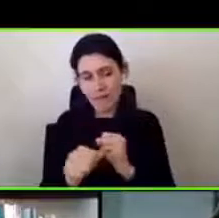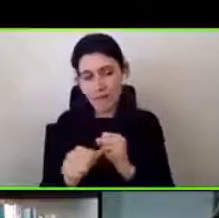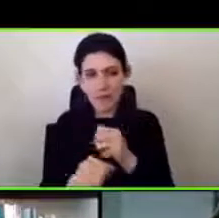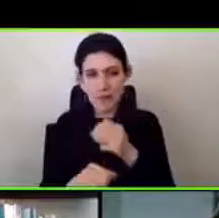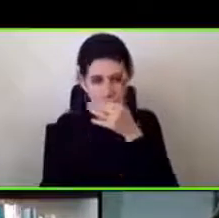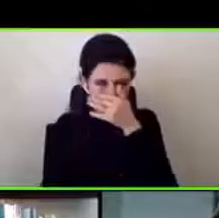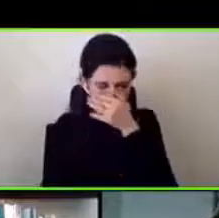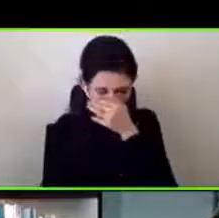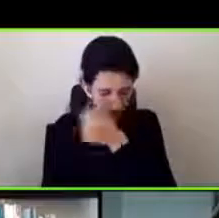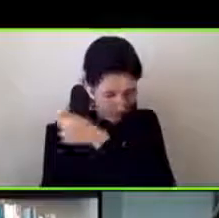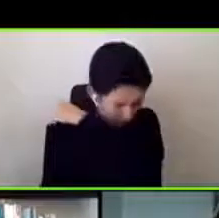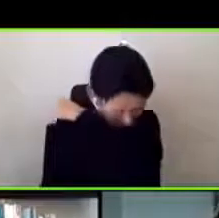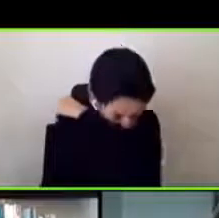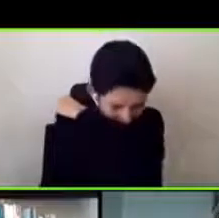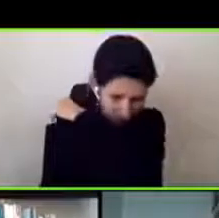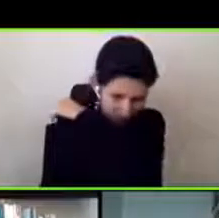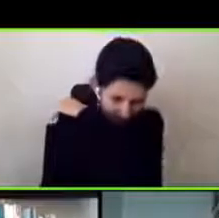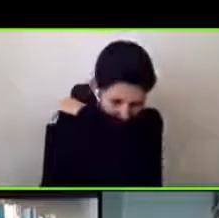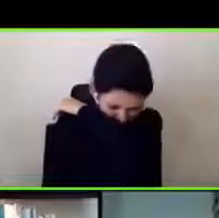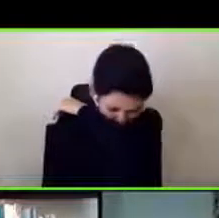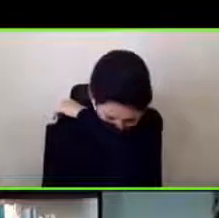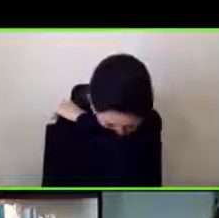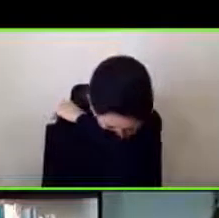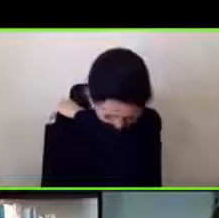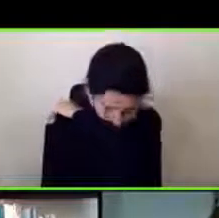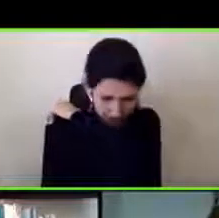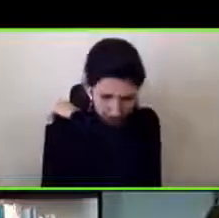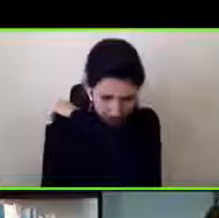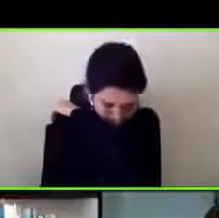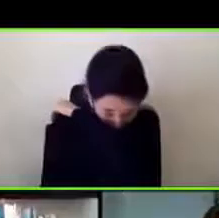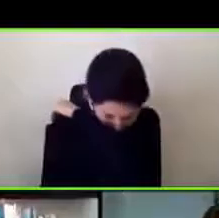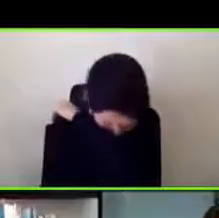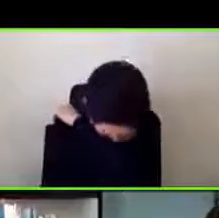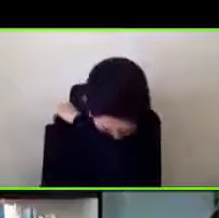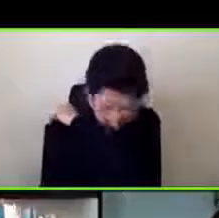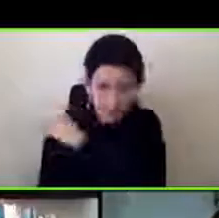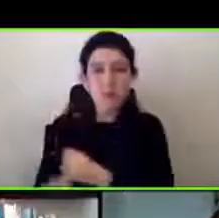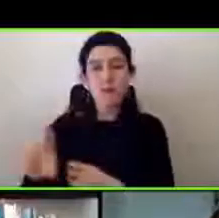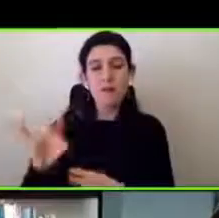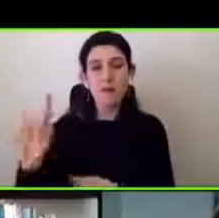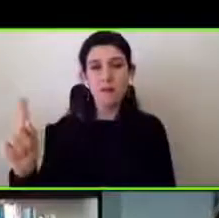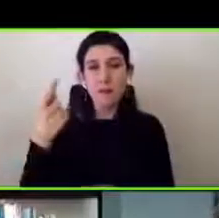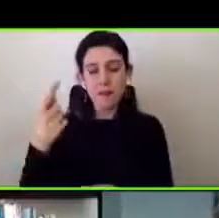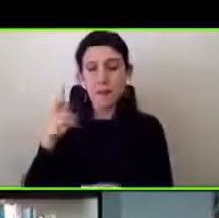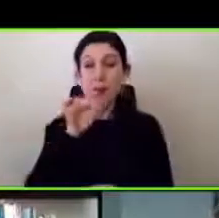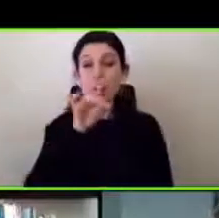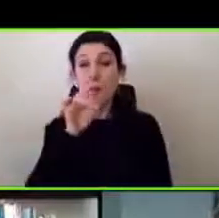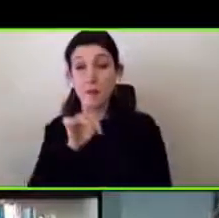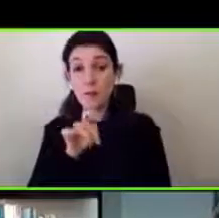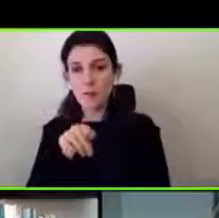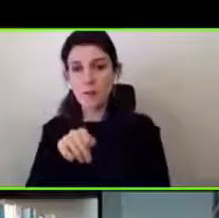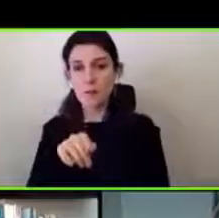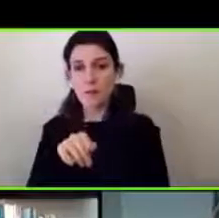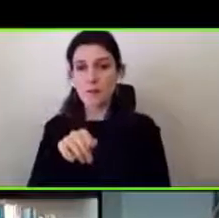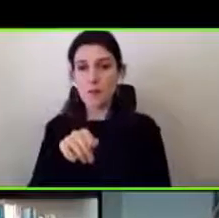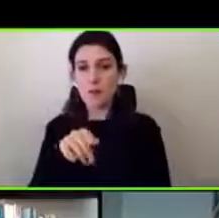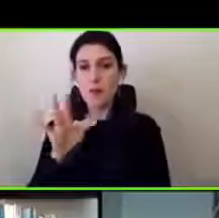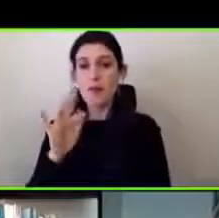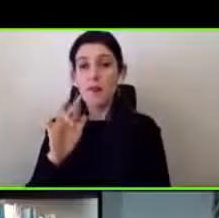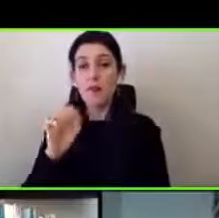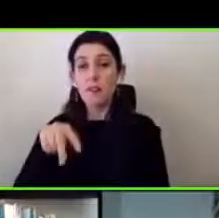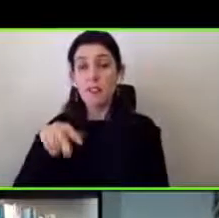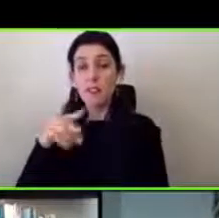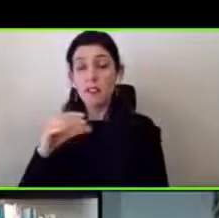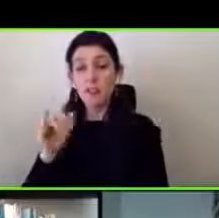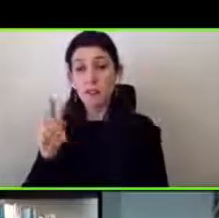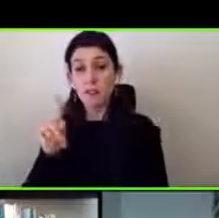seleccionar algunas de ellas. Y la primera pregunta que tenemos es de María Ignacia Lira, que pregunta para Francisco si